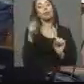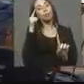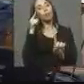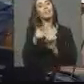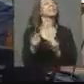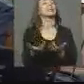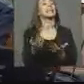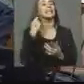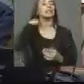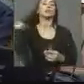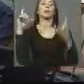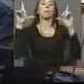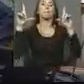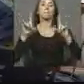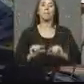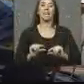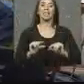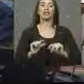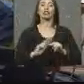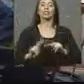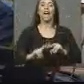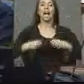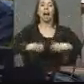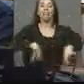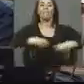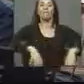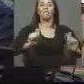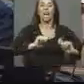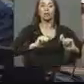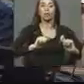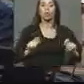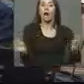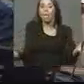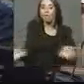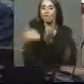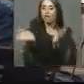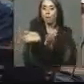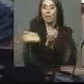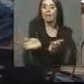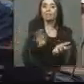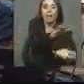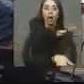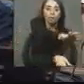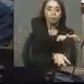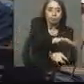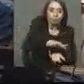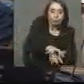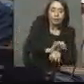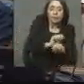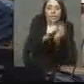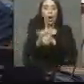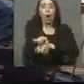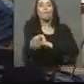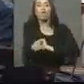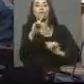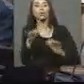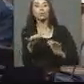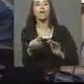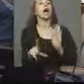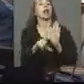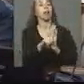disminuir la generación de residuos y fomentar su reutilización. Y eso ya de por sí es un avance, porque va a establecer un marco jurídico